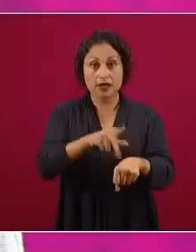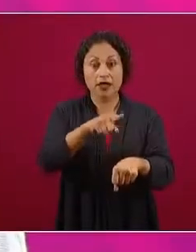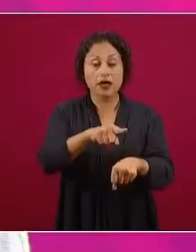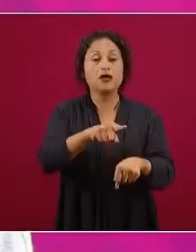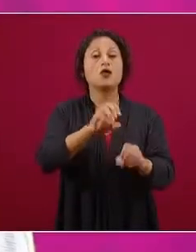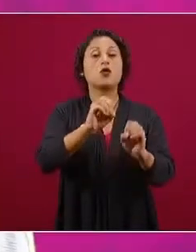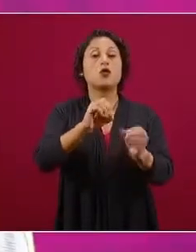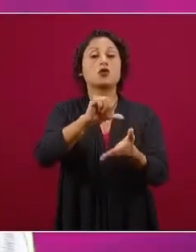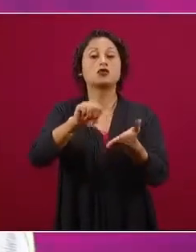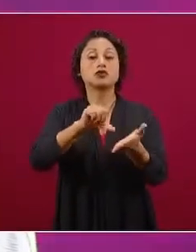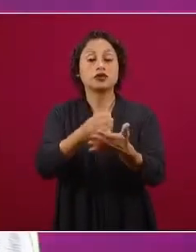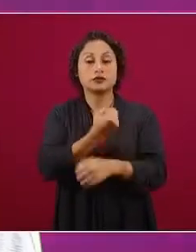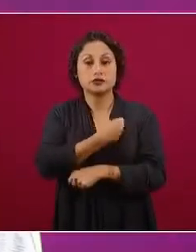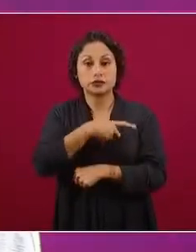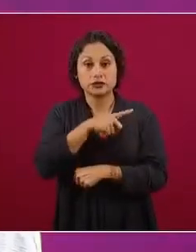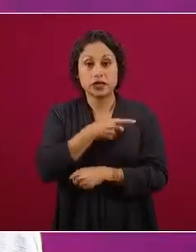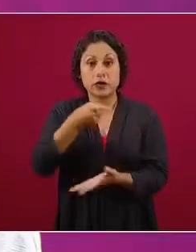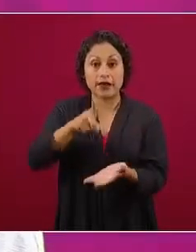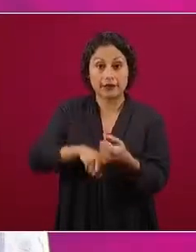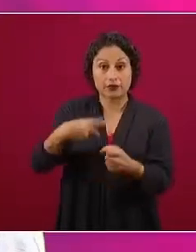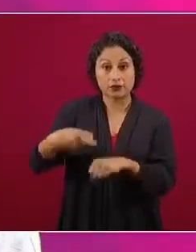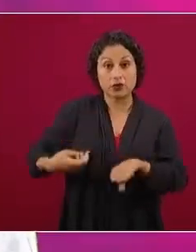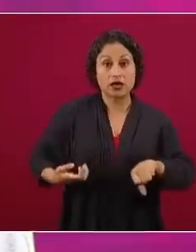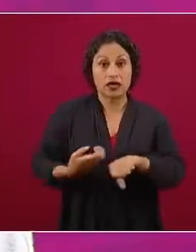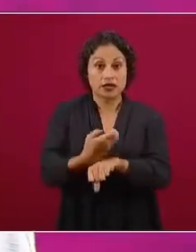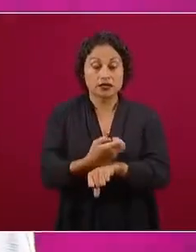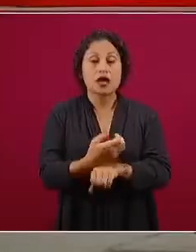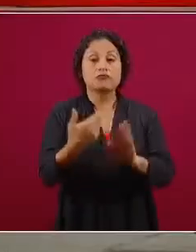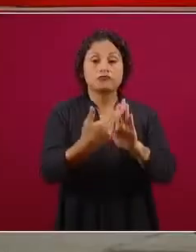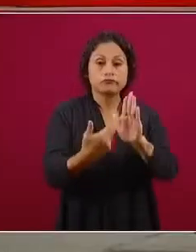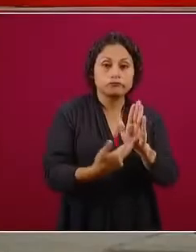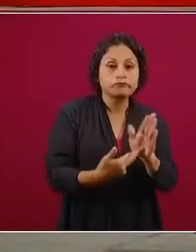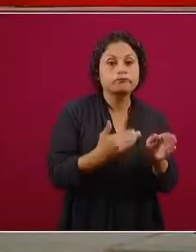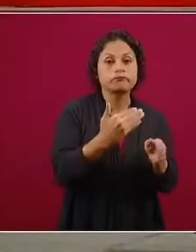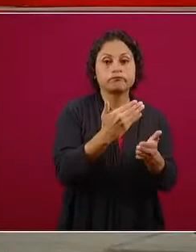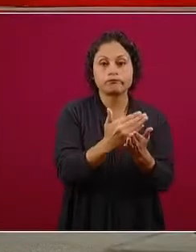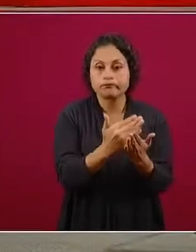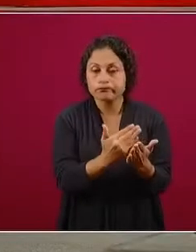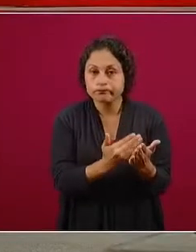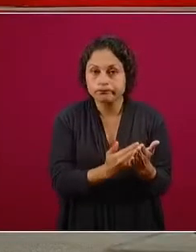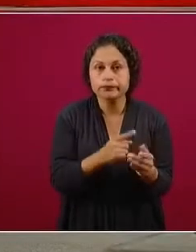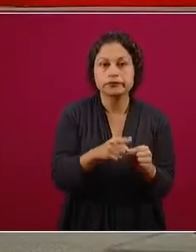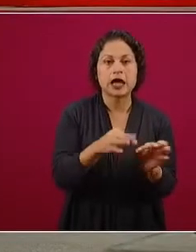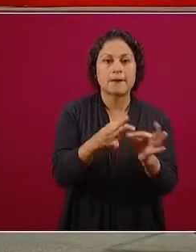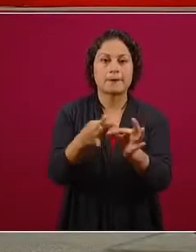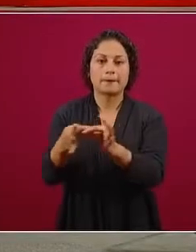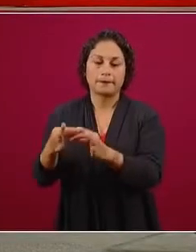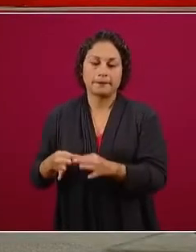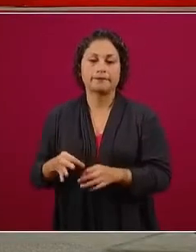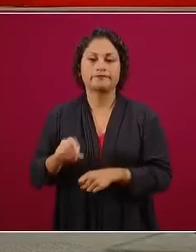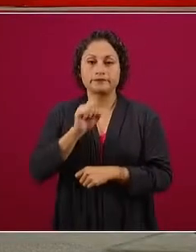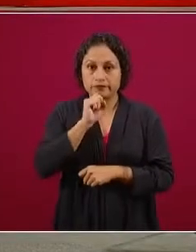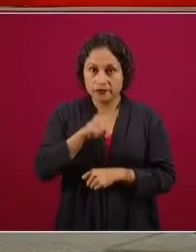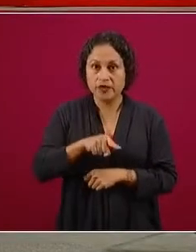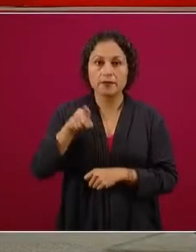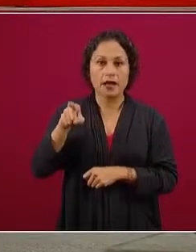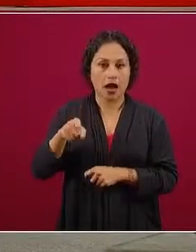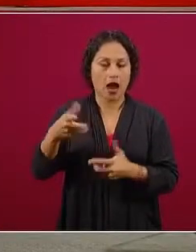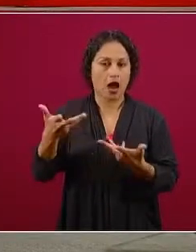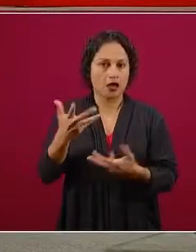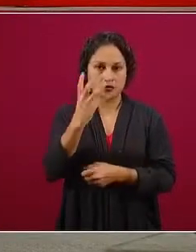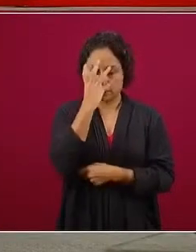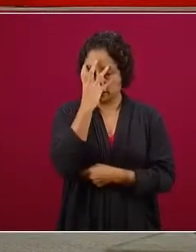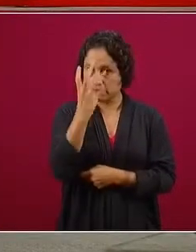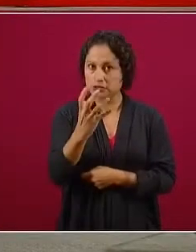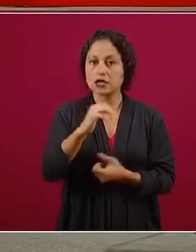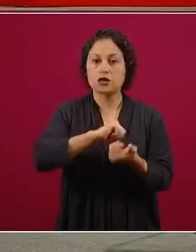de salud en el territorio, entre otras. También tomó muy en cuenta la reconversión hospitalaria, y también